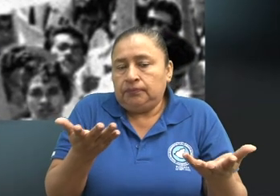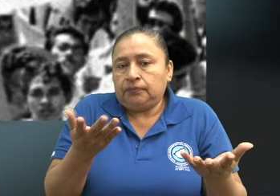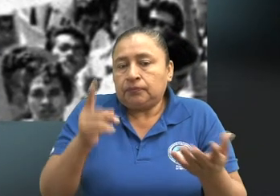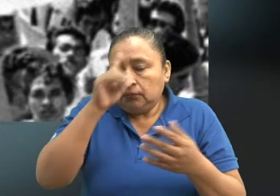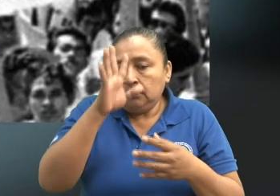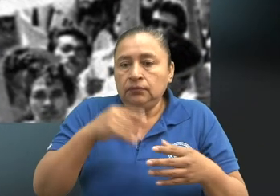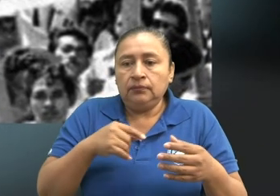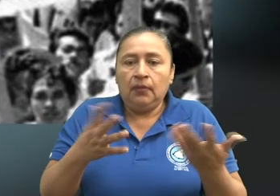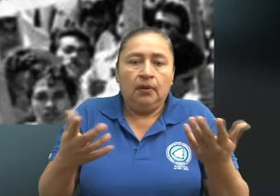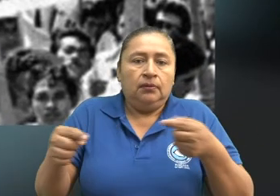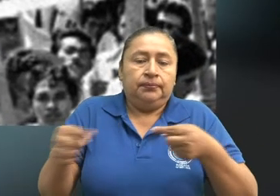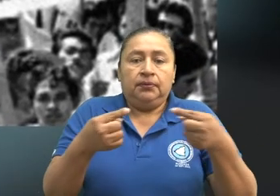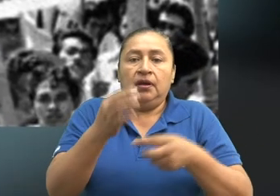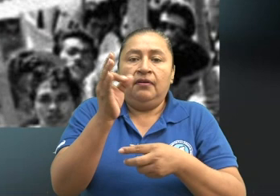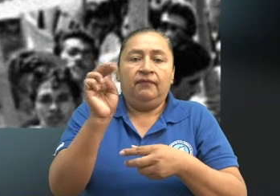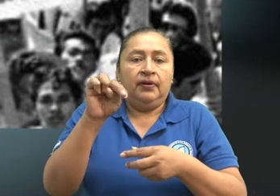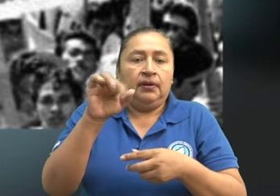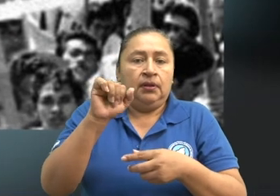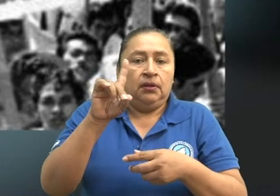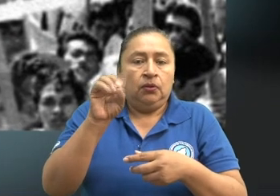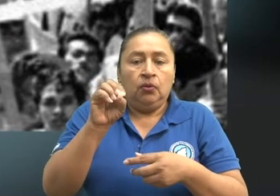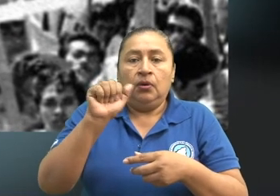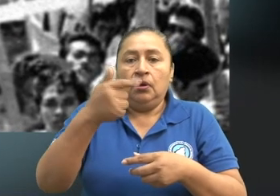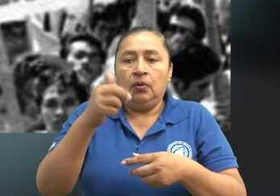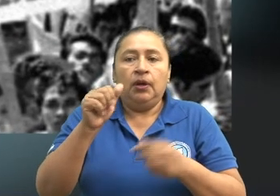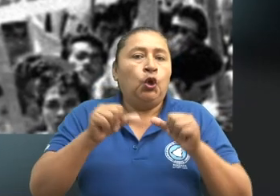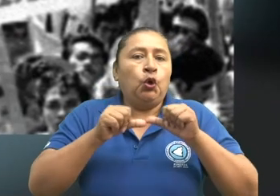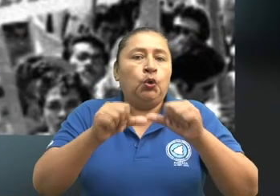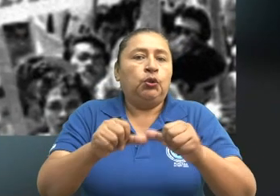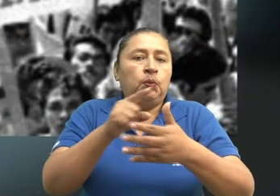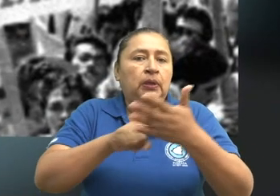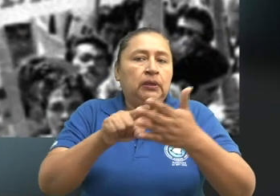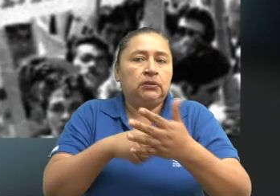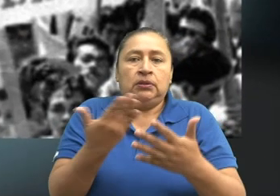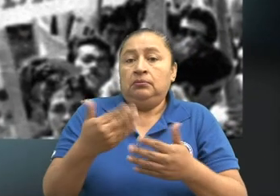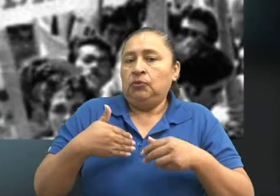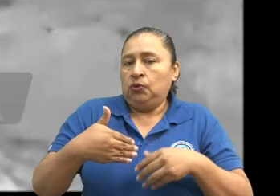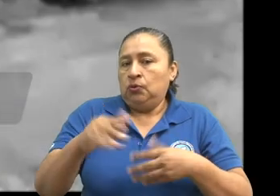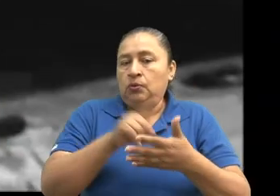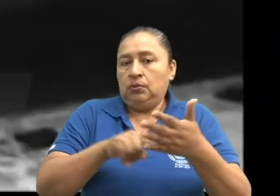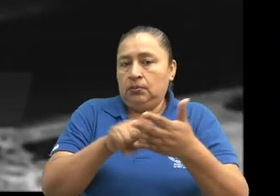que contradictoriamente, Fernando Agüero sigue en las elecciones, sigue en el proceso electoral, ¿verdad?